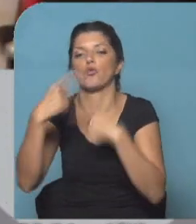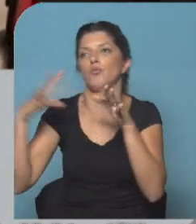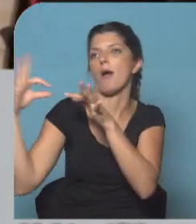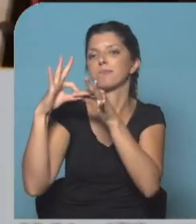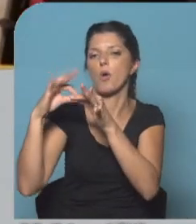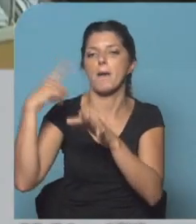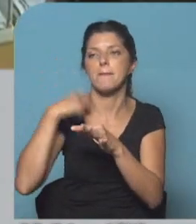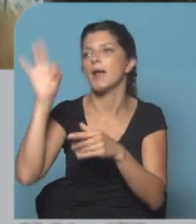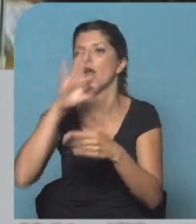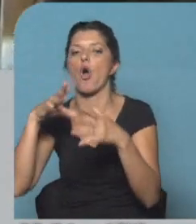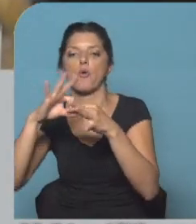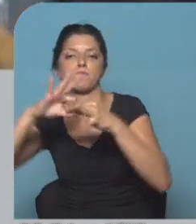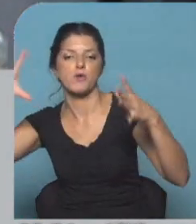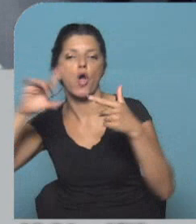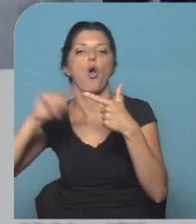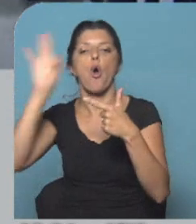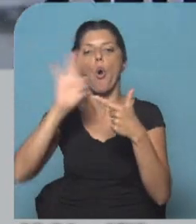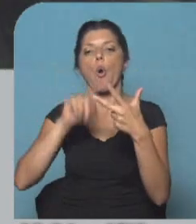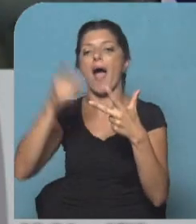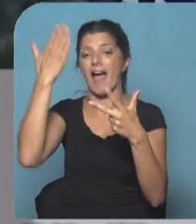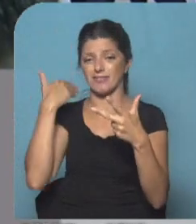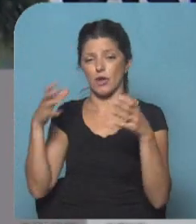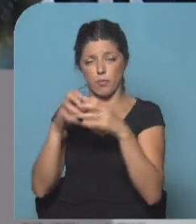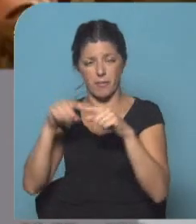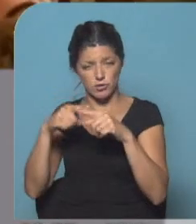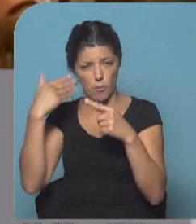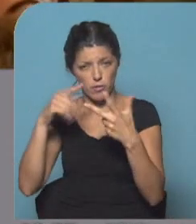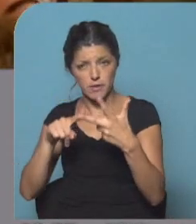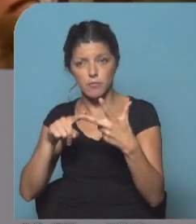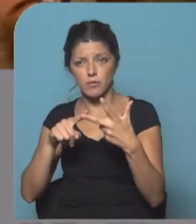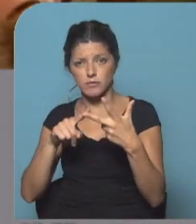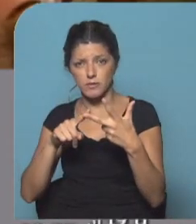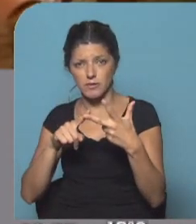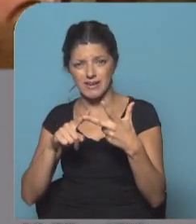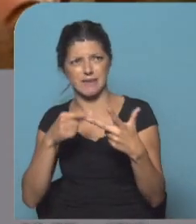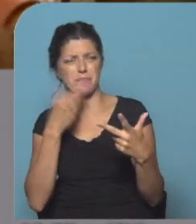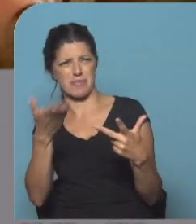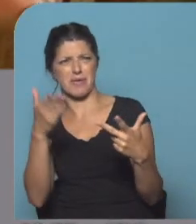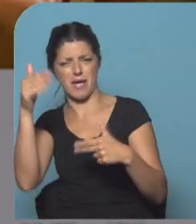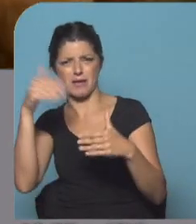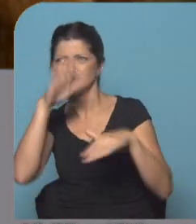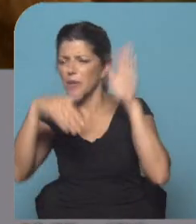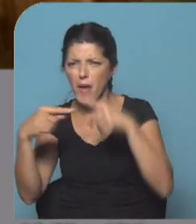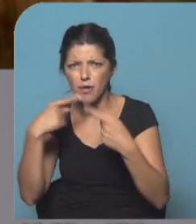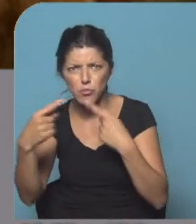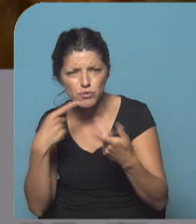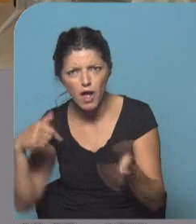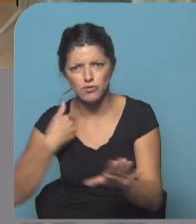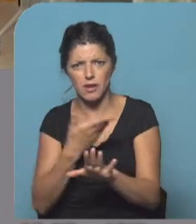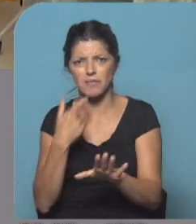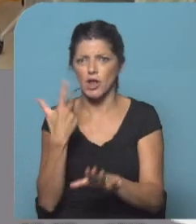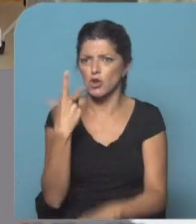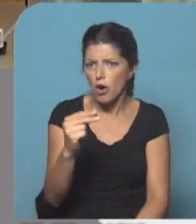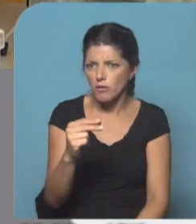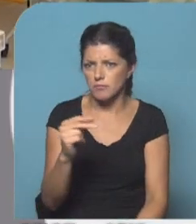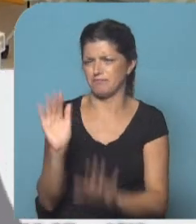que proponía insólitamente Podemos, ¿no? Un plebiscito para votar no, rarísimo, etcétera. Si uno convoca un plebiscito es para que es el resultado